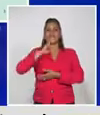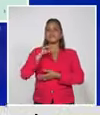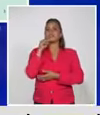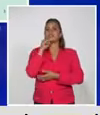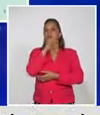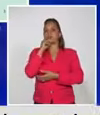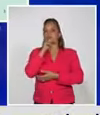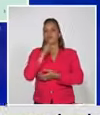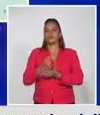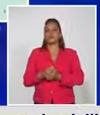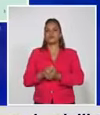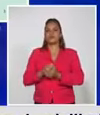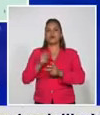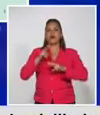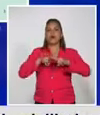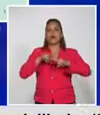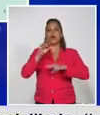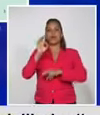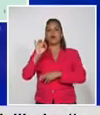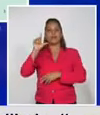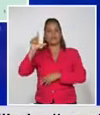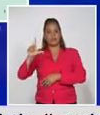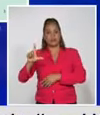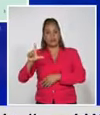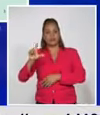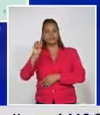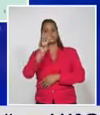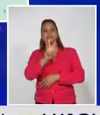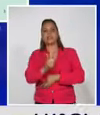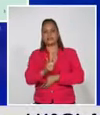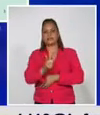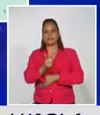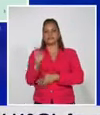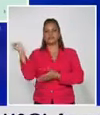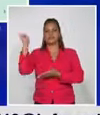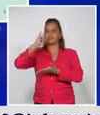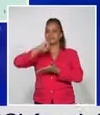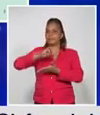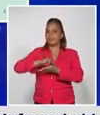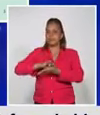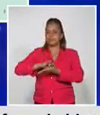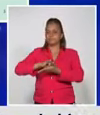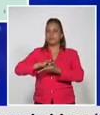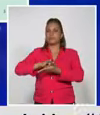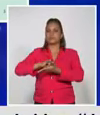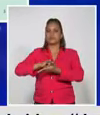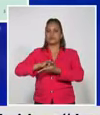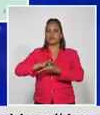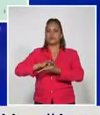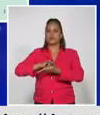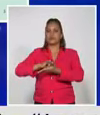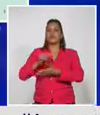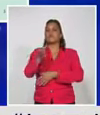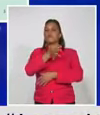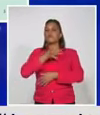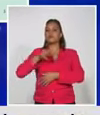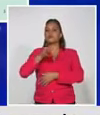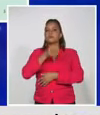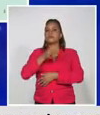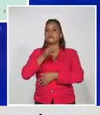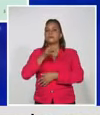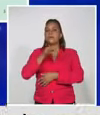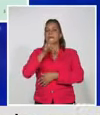Y en Holguín se diagnostican 3 casos importados de los municipios Banes